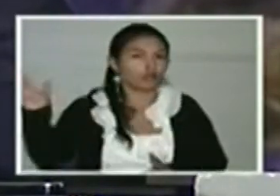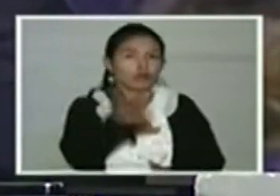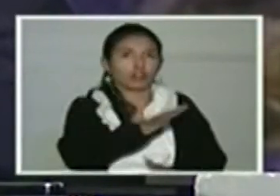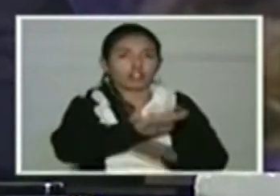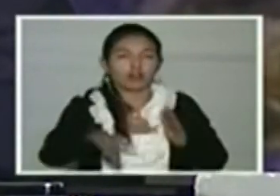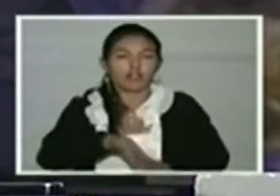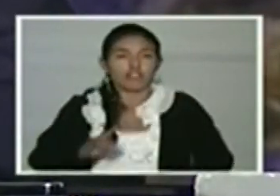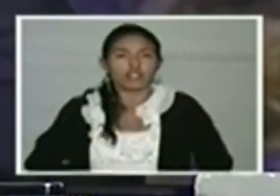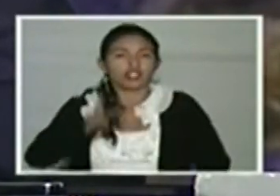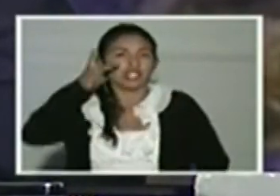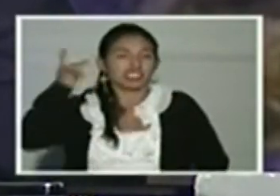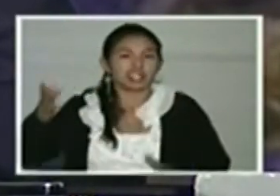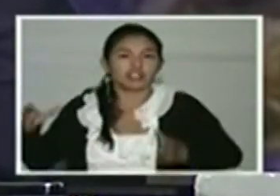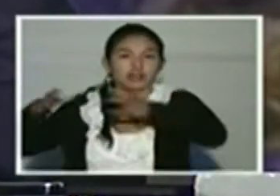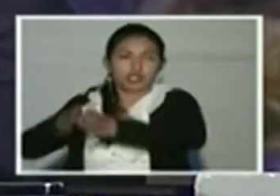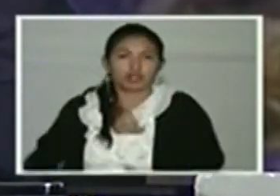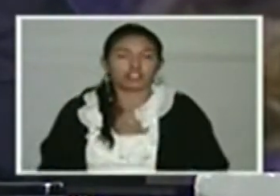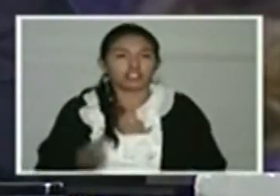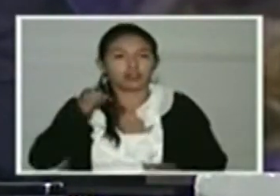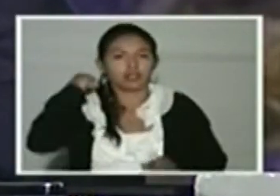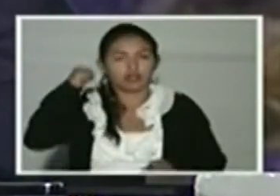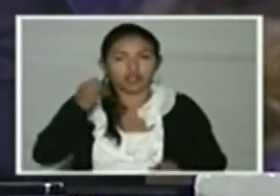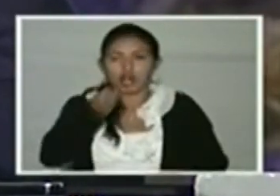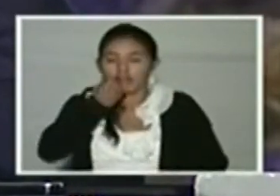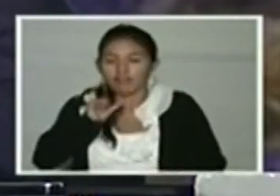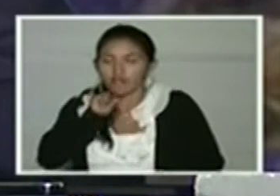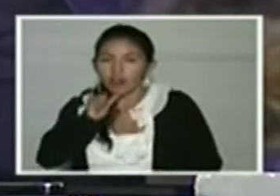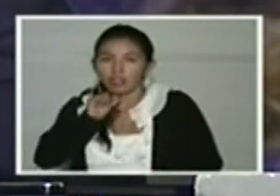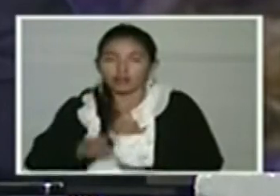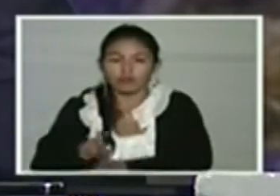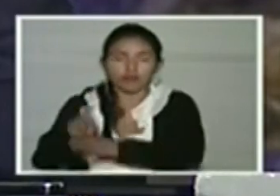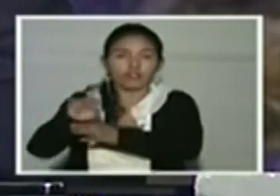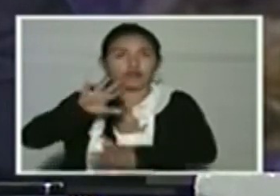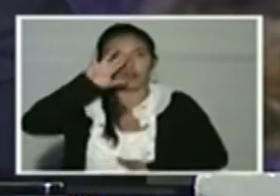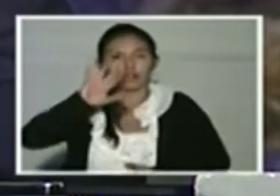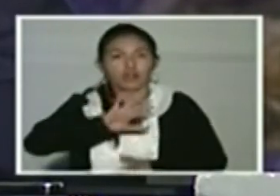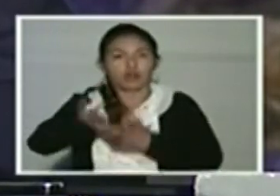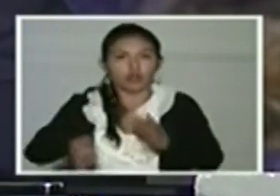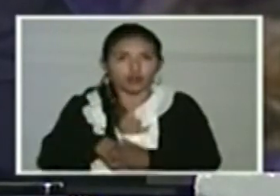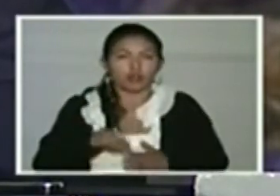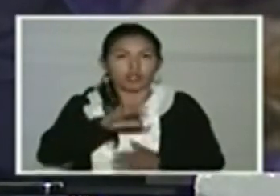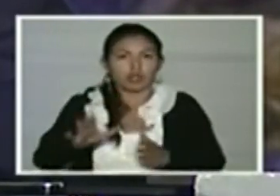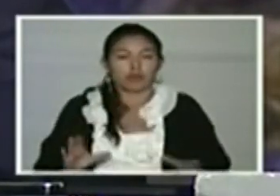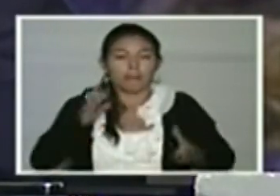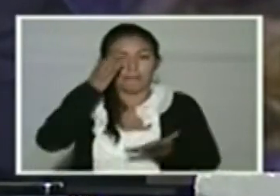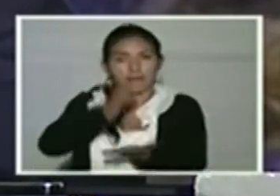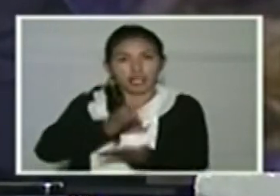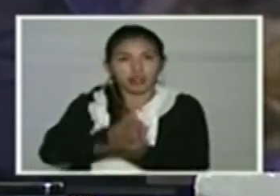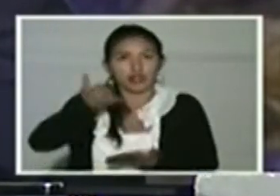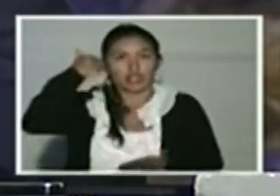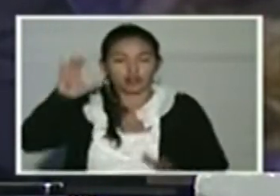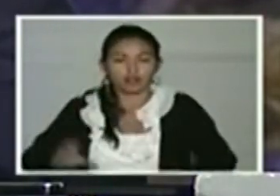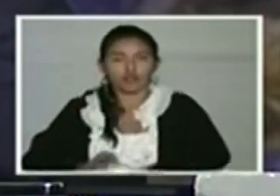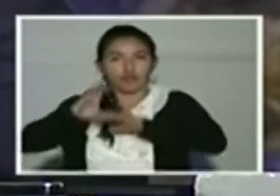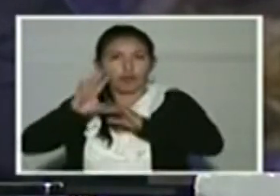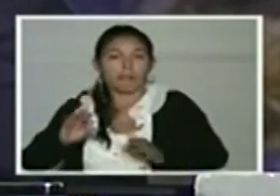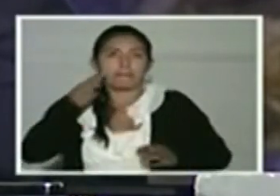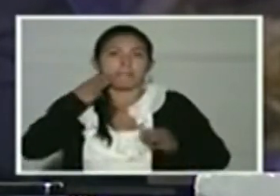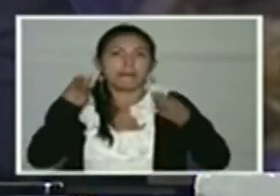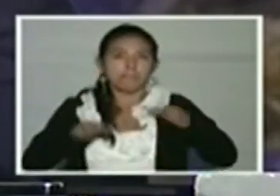luchará contra la anemia la desnutrición crónica y la obesidad de infantil los comités de vaso de leche clubes de madres y comedores